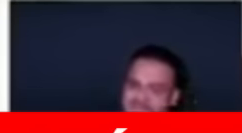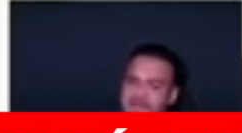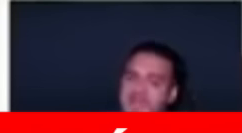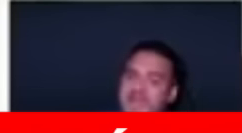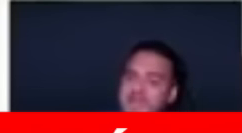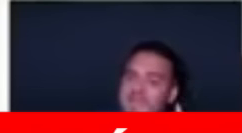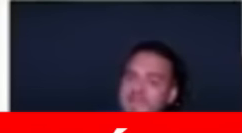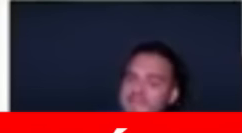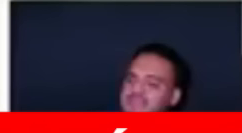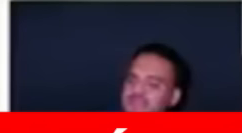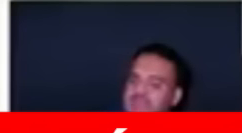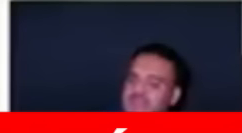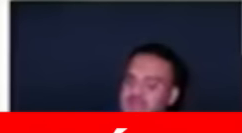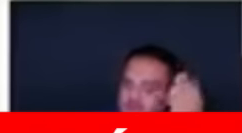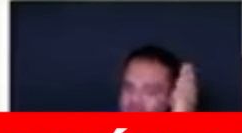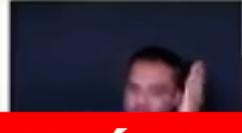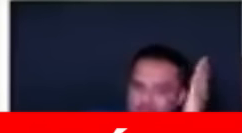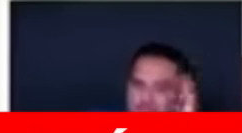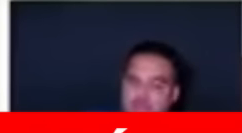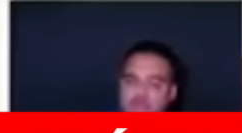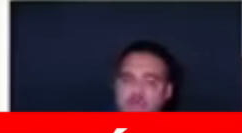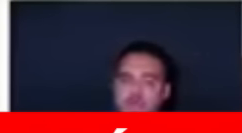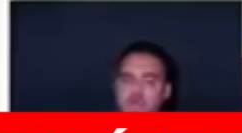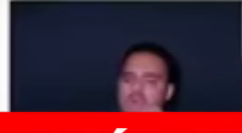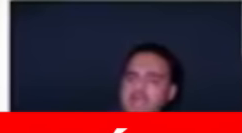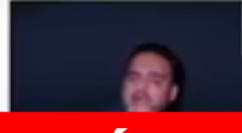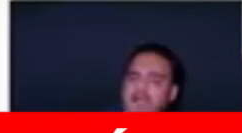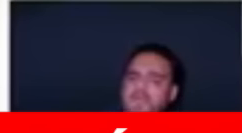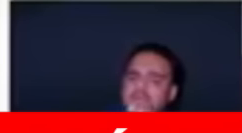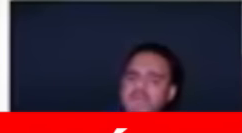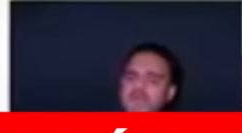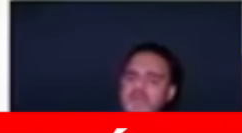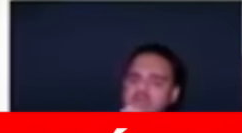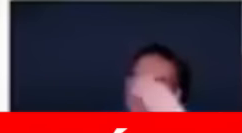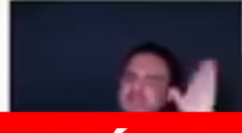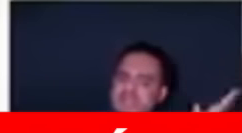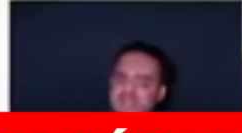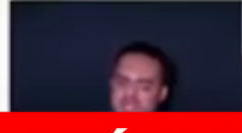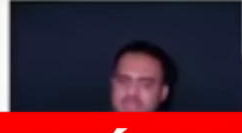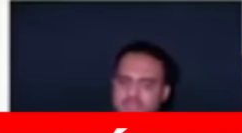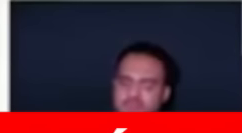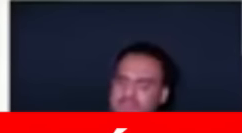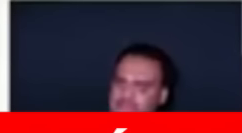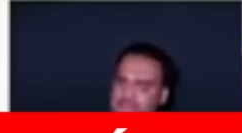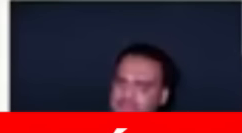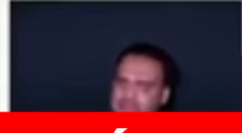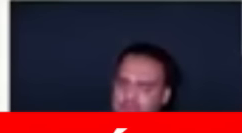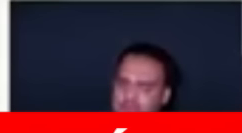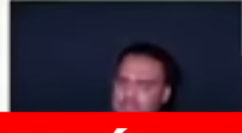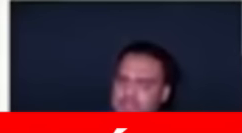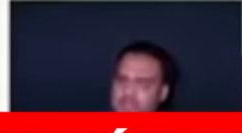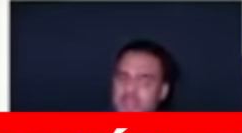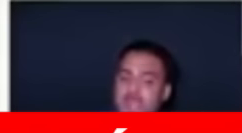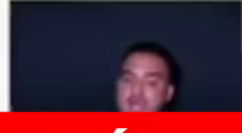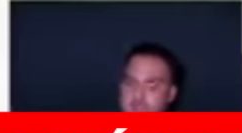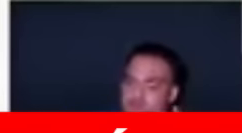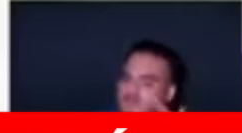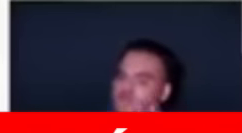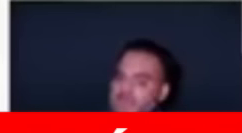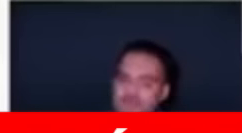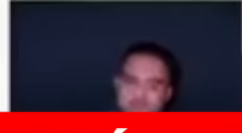El trailero asesinado por su trabajo diario en las carreteras. Nos duele la mamá, el trabajador,